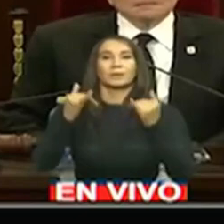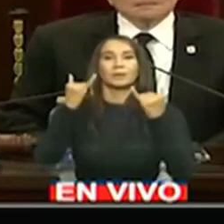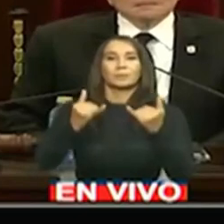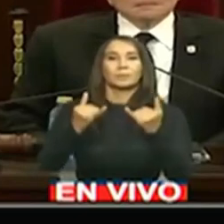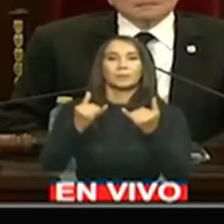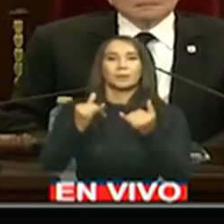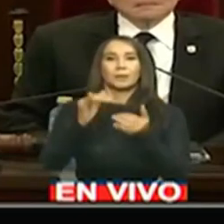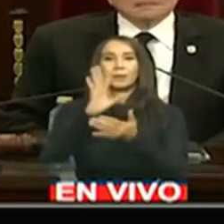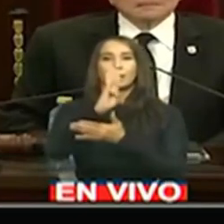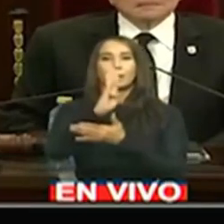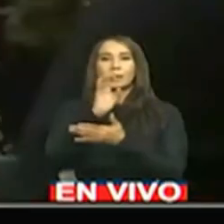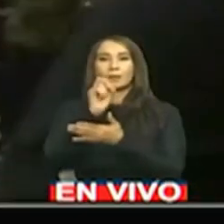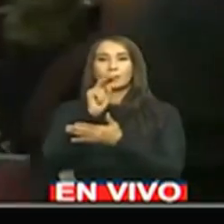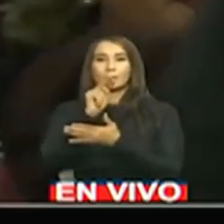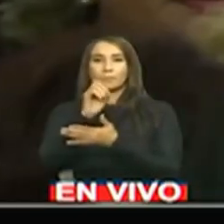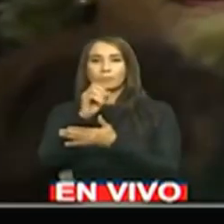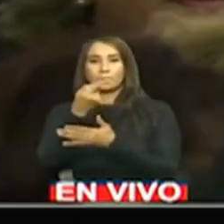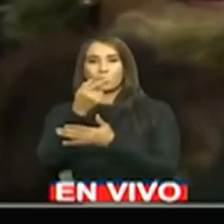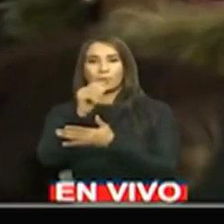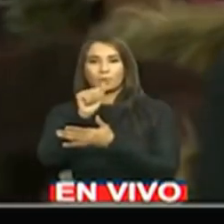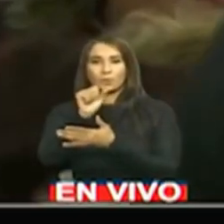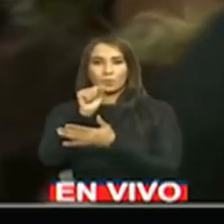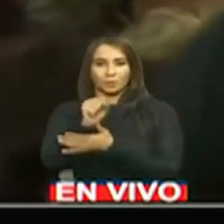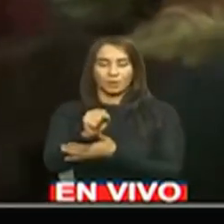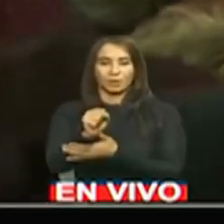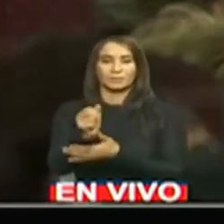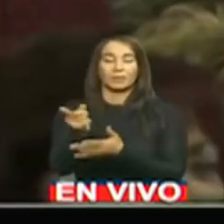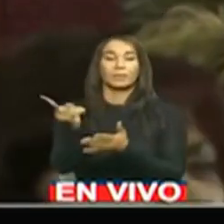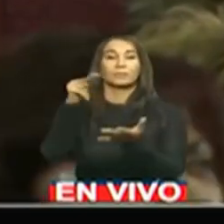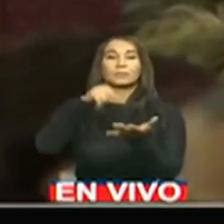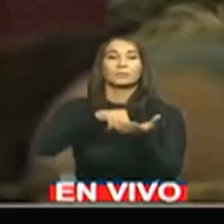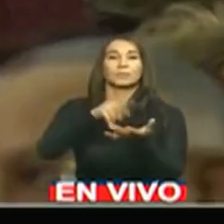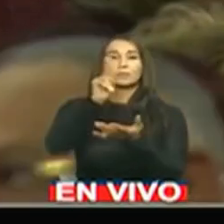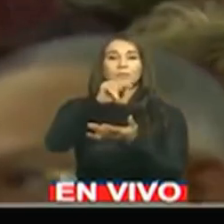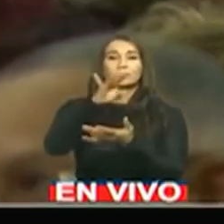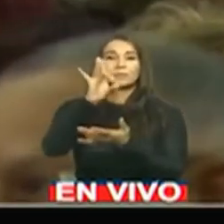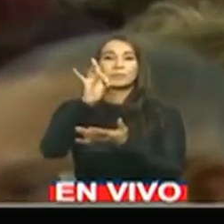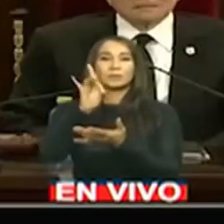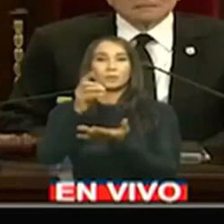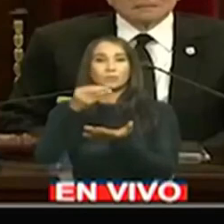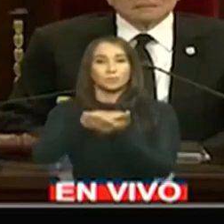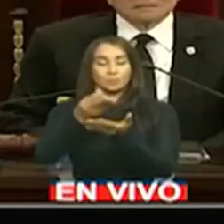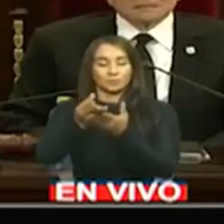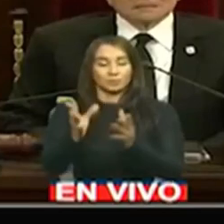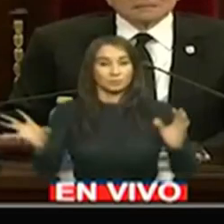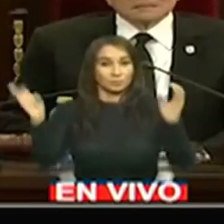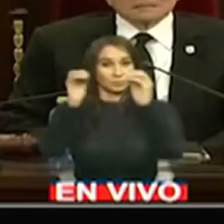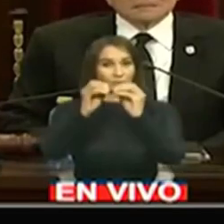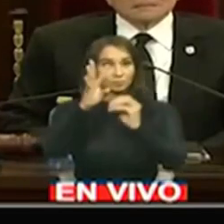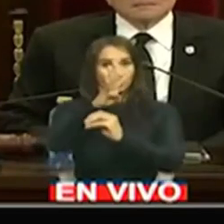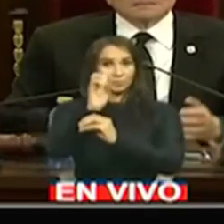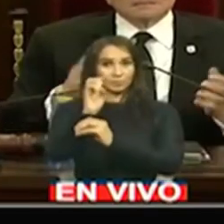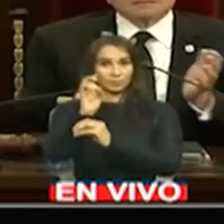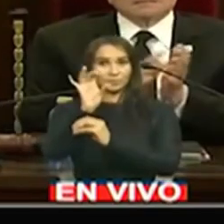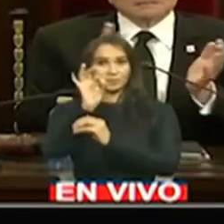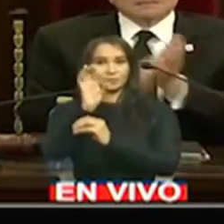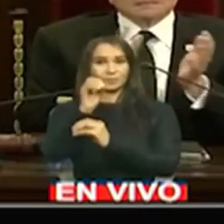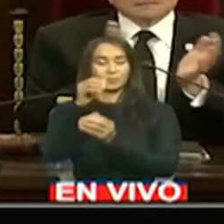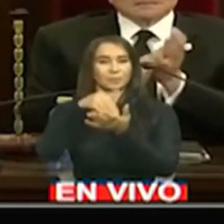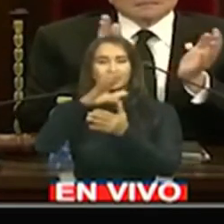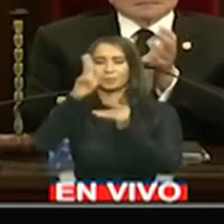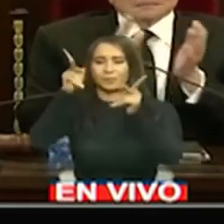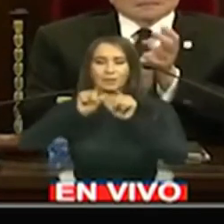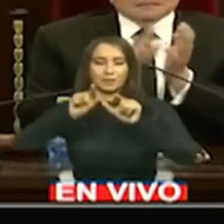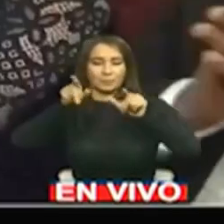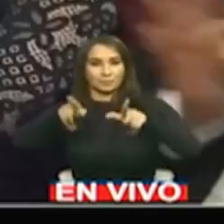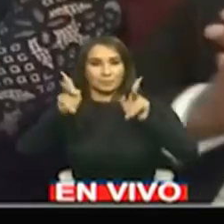bonogás, llevándolo de 228 pesos a 470 pesos a todos los beneficiados,